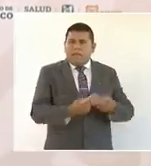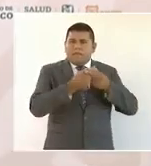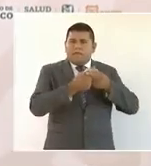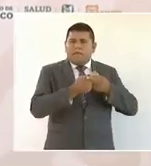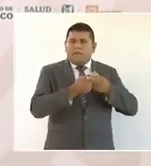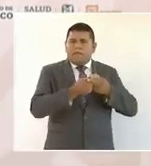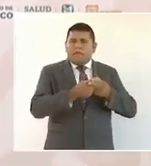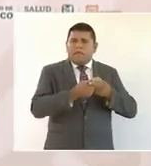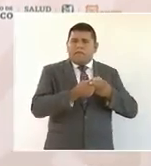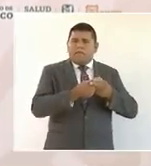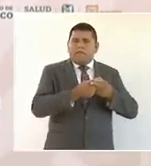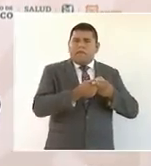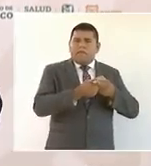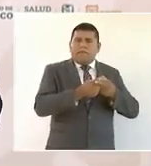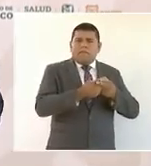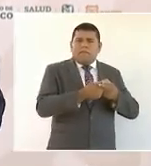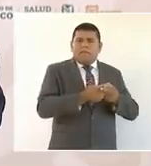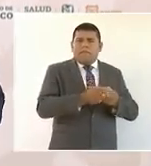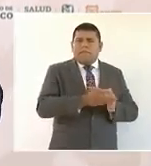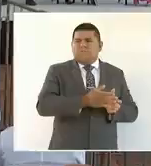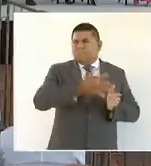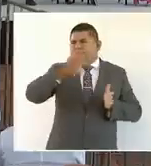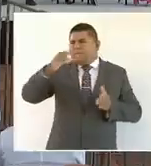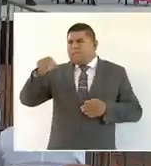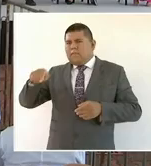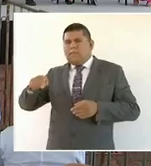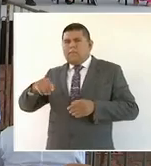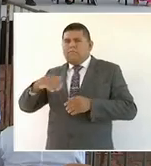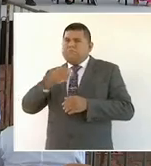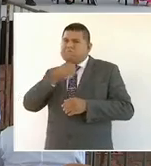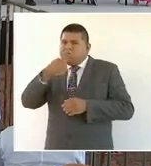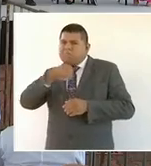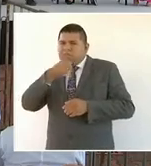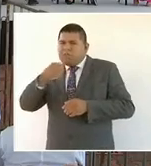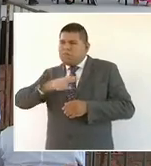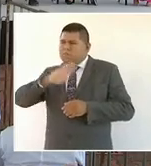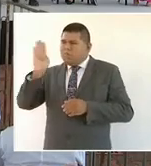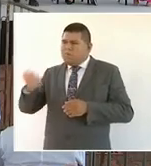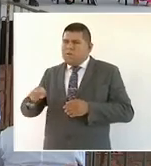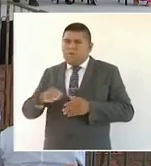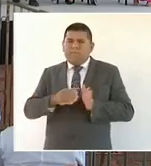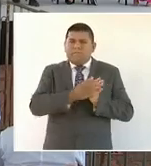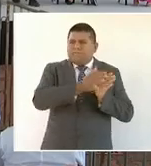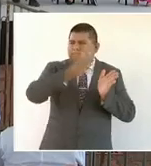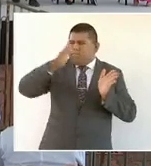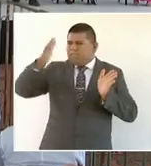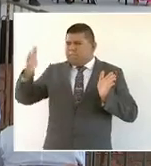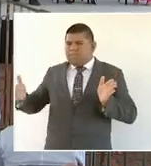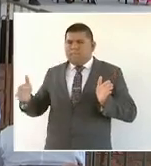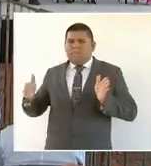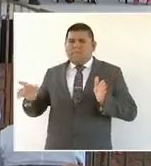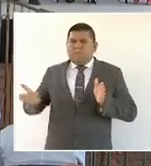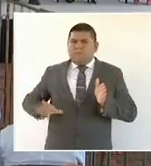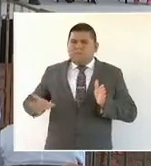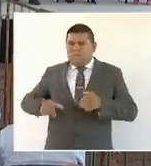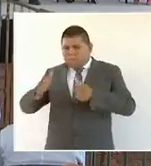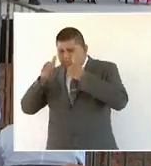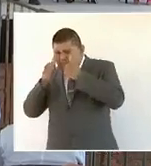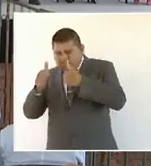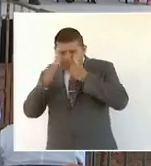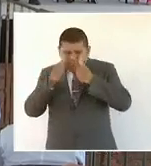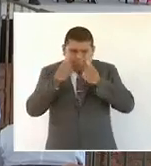muere, desde la cuna hasta la tumba. Seguridad social, que